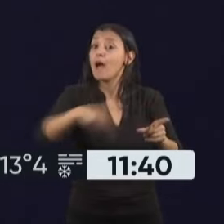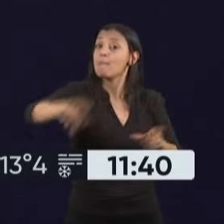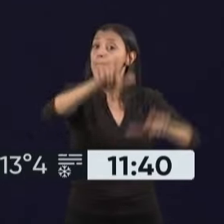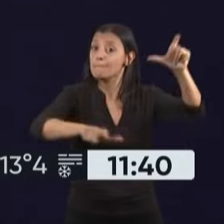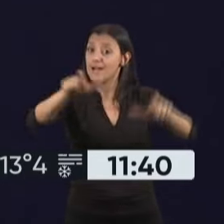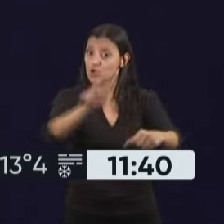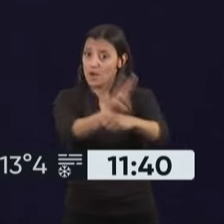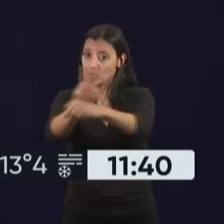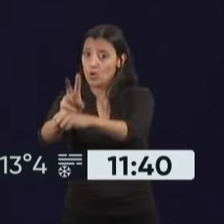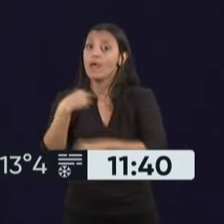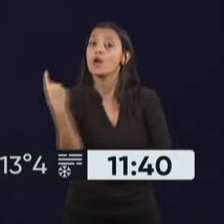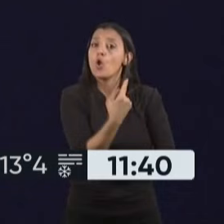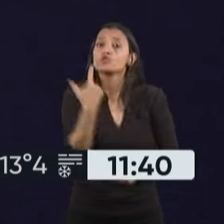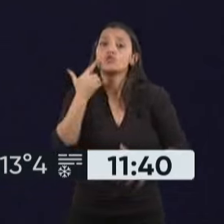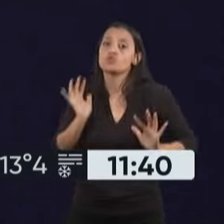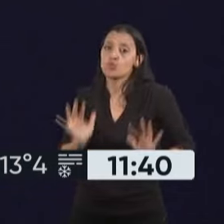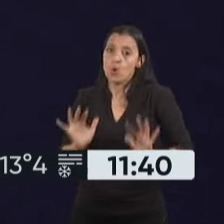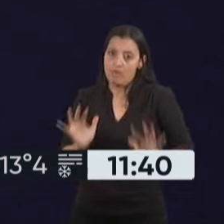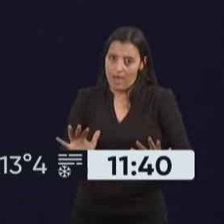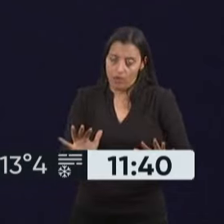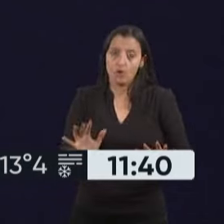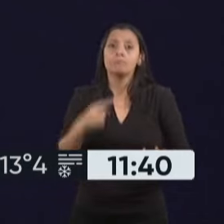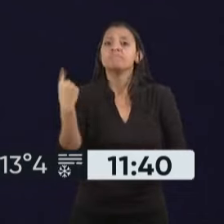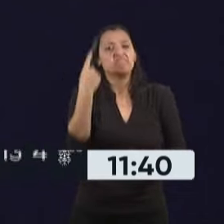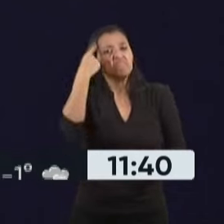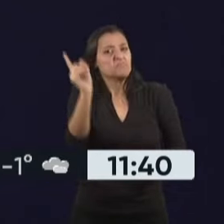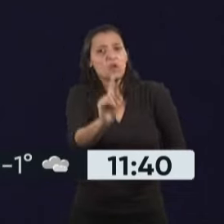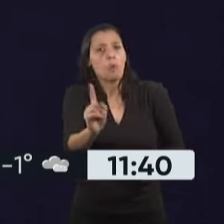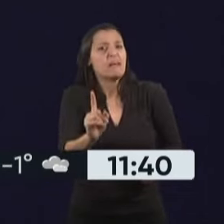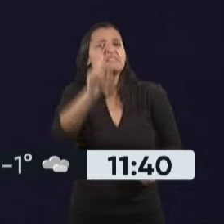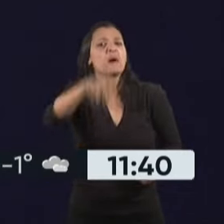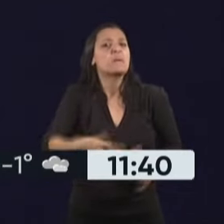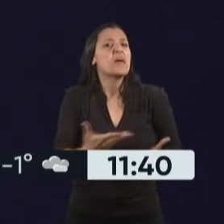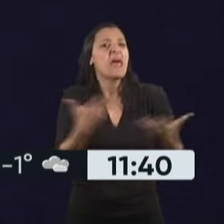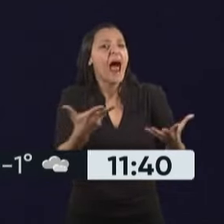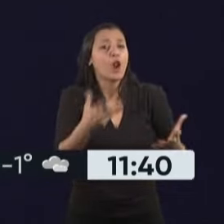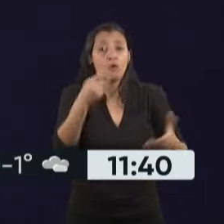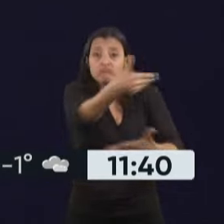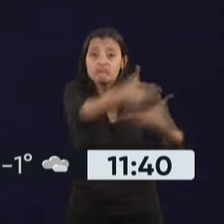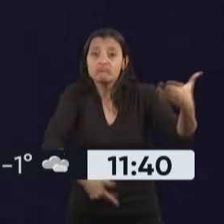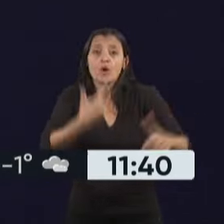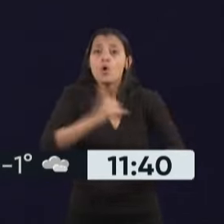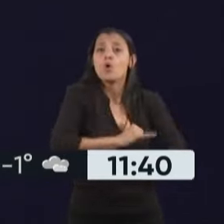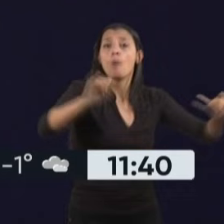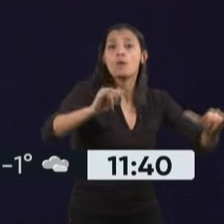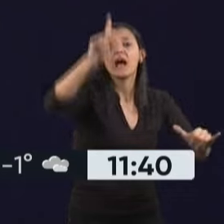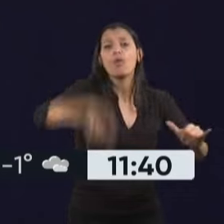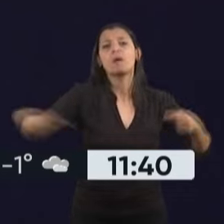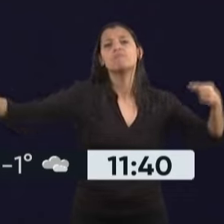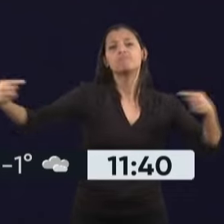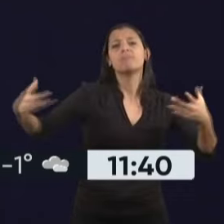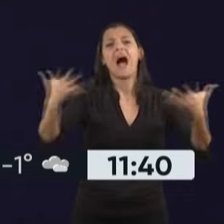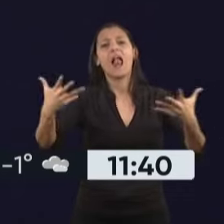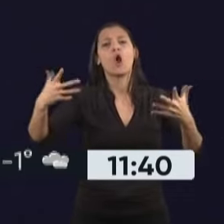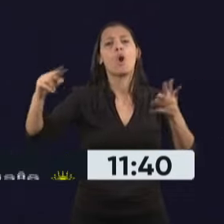somos extremadamente cautelosos, no creemos que vaya a generar absolutamente ningún conflicto el comunicado porque es simplemente